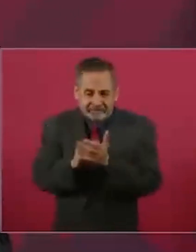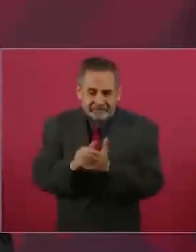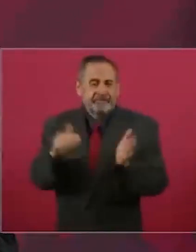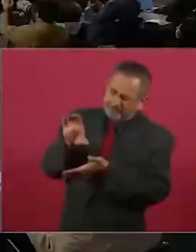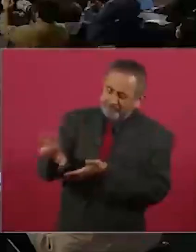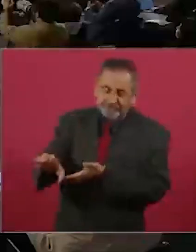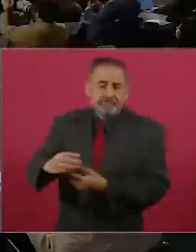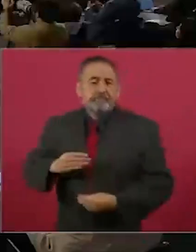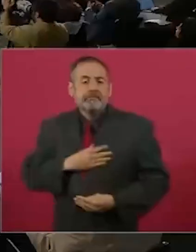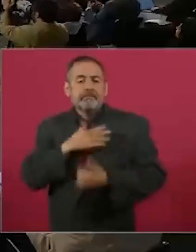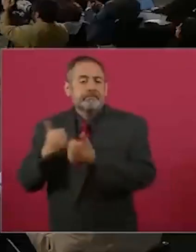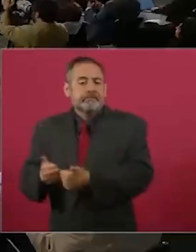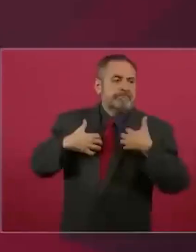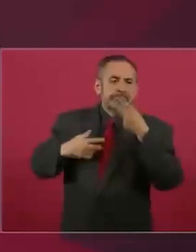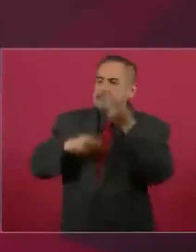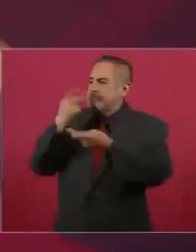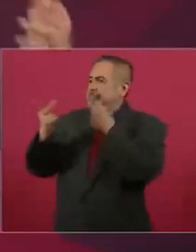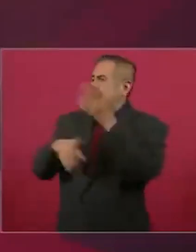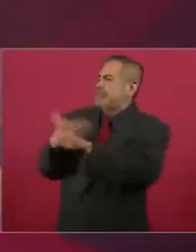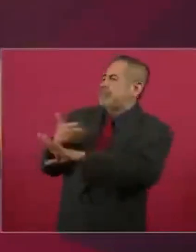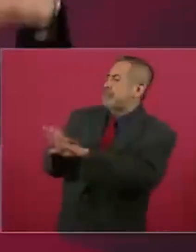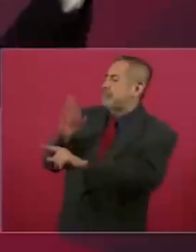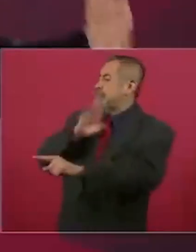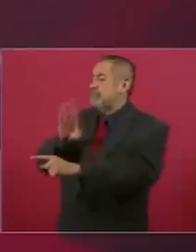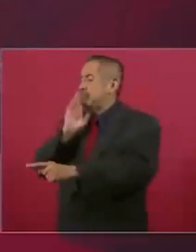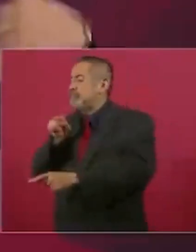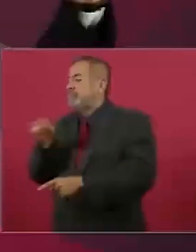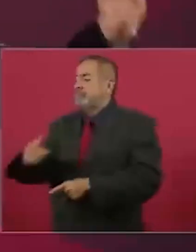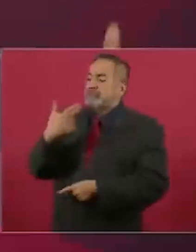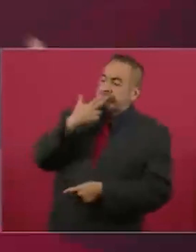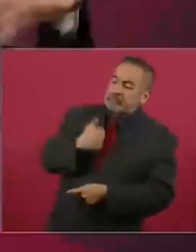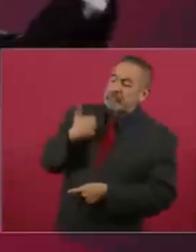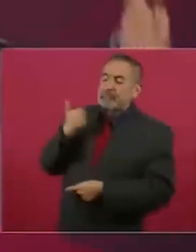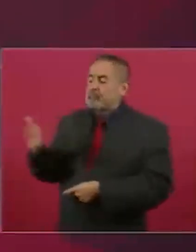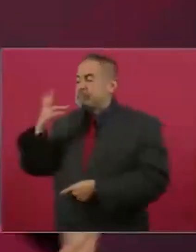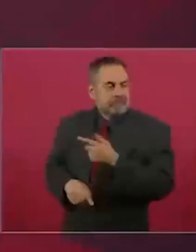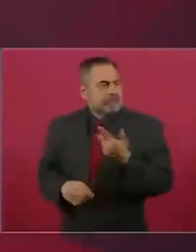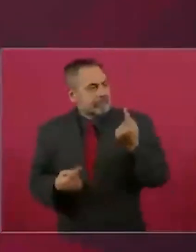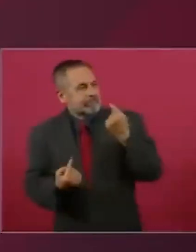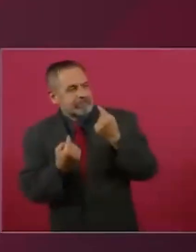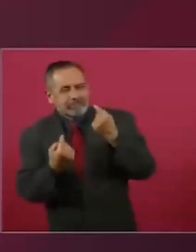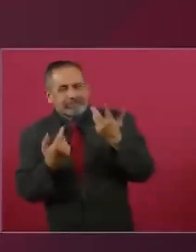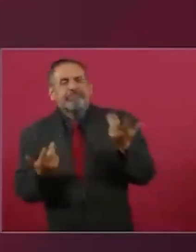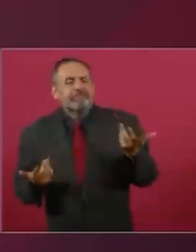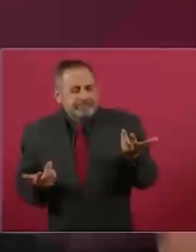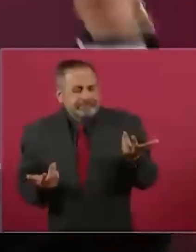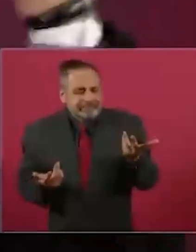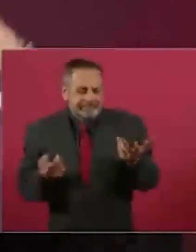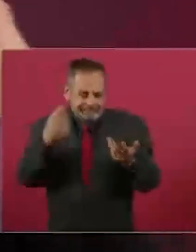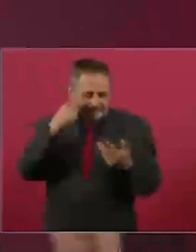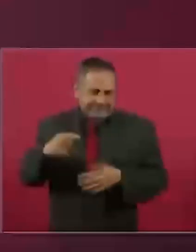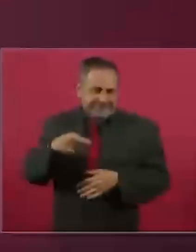lado, López Obrador destacó que el Banco del Bienestar, el cual se creó para la dispersión de alrededor de 600 mil millones de pesos de los programas